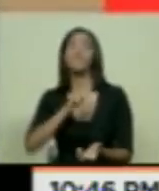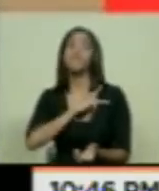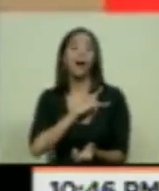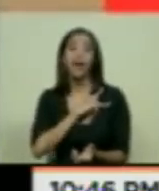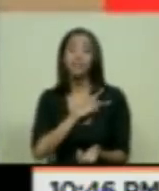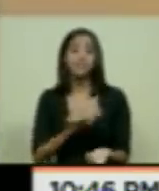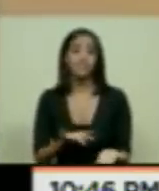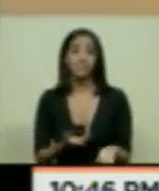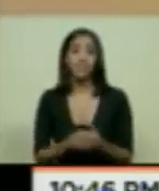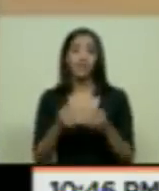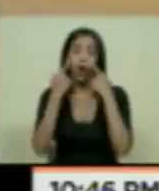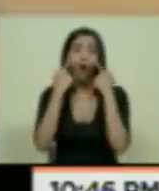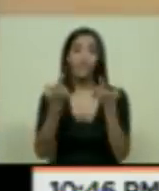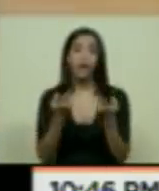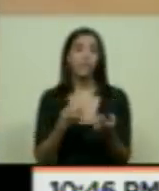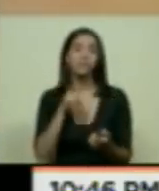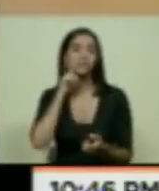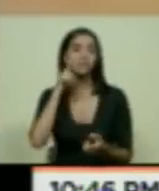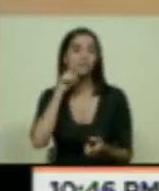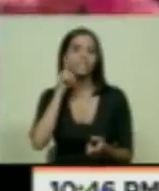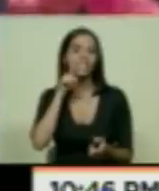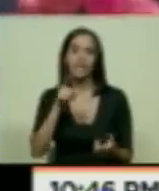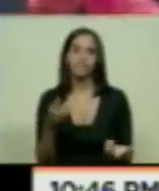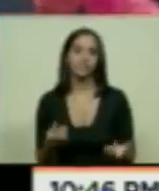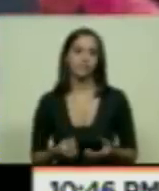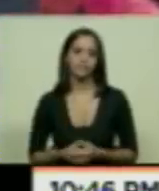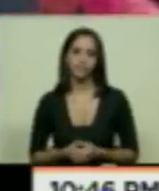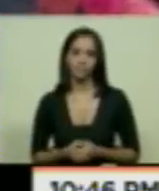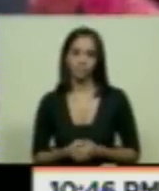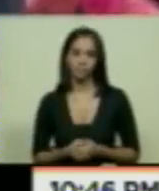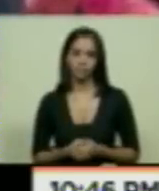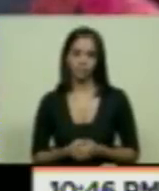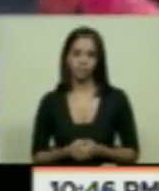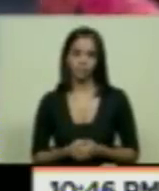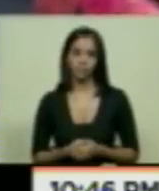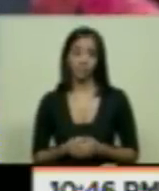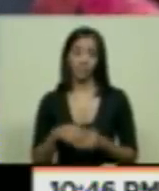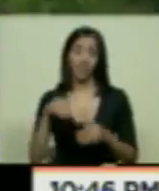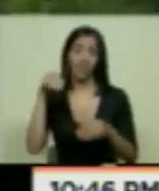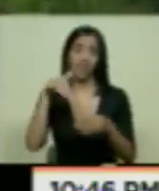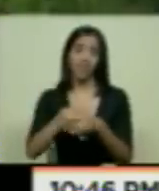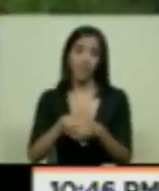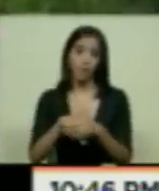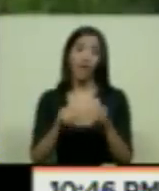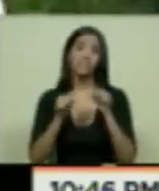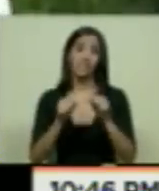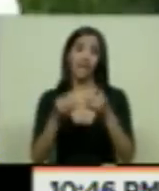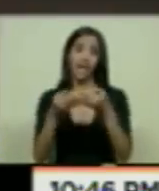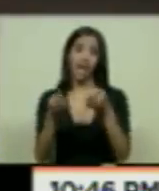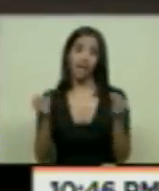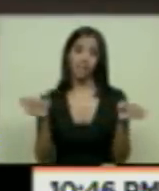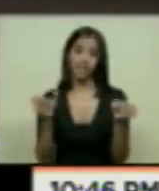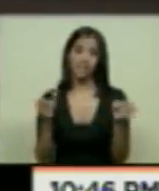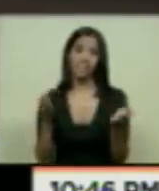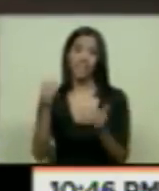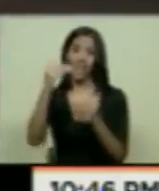hoy podemos darnos cuenta eran solo mentiras. Elegimos a quien va a seguir abriendo la brecha a la desigualdad. Elegimos lo